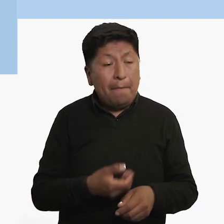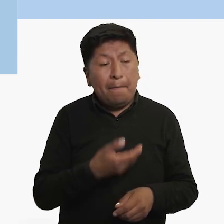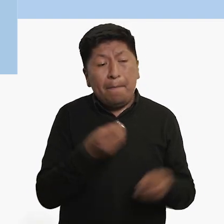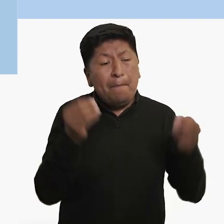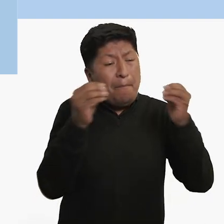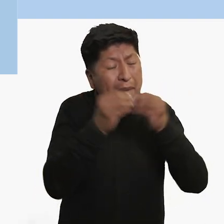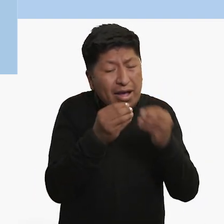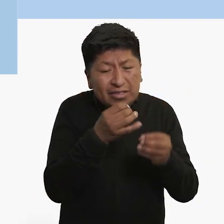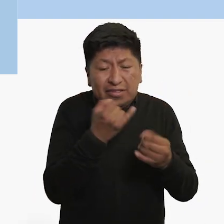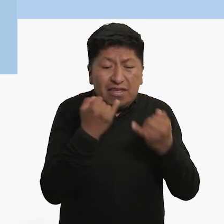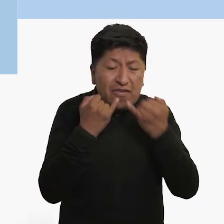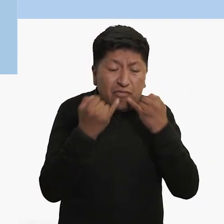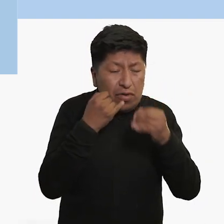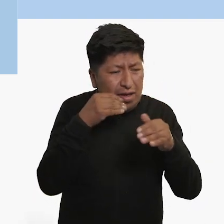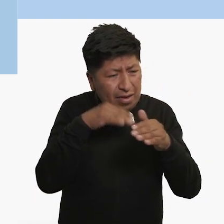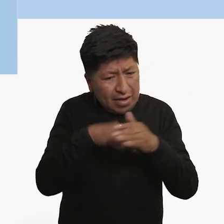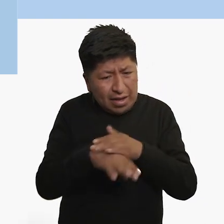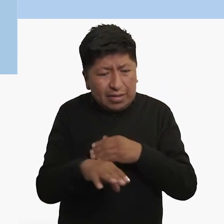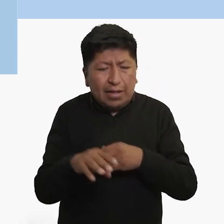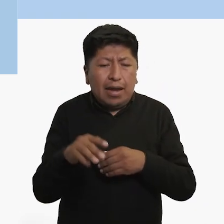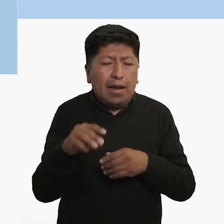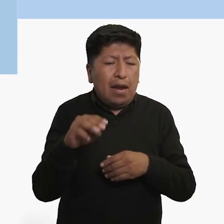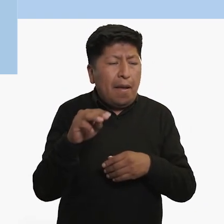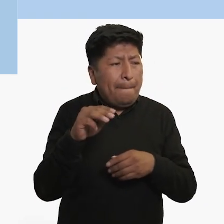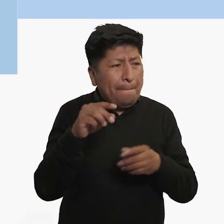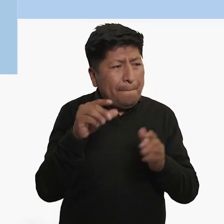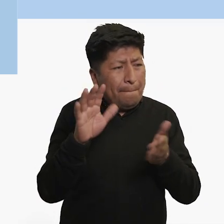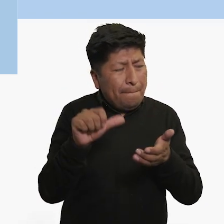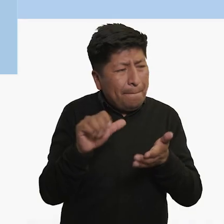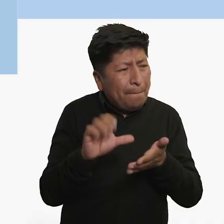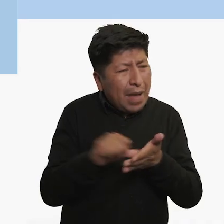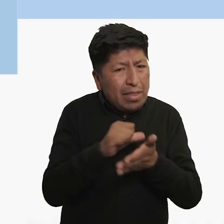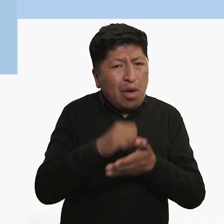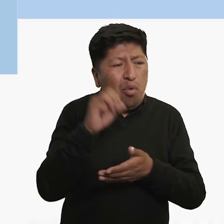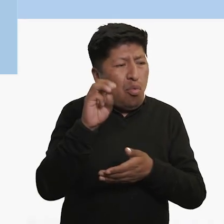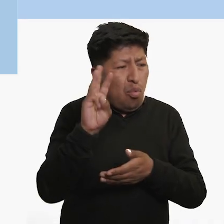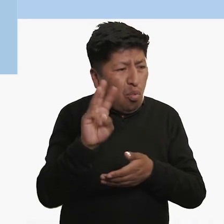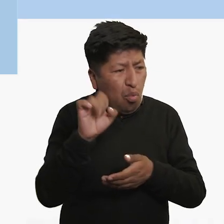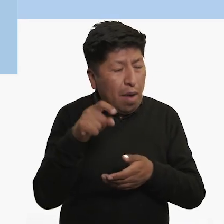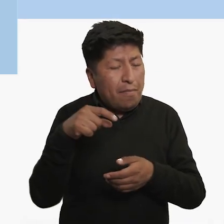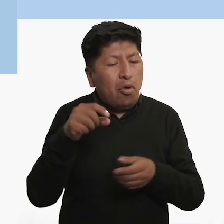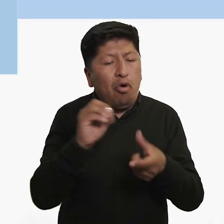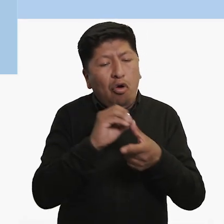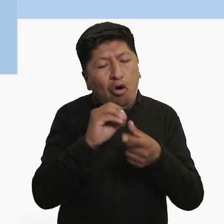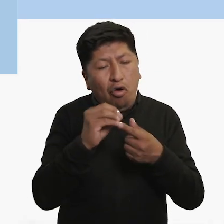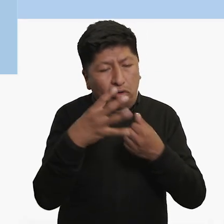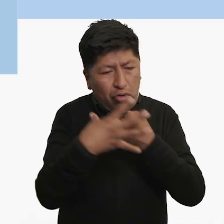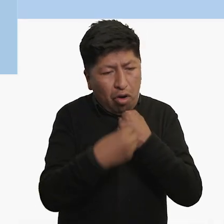Para más información ingresa a la página web del Ministerio de Educación o copia el QR.